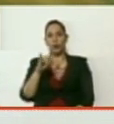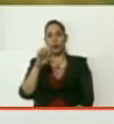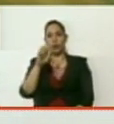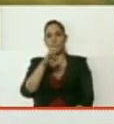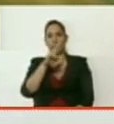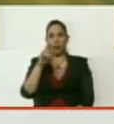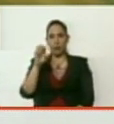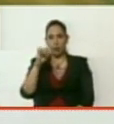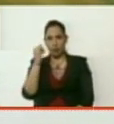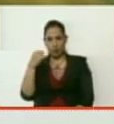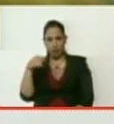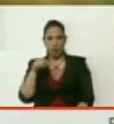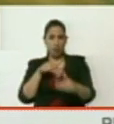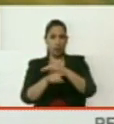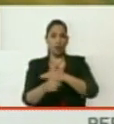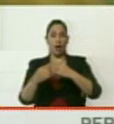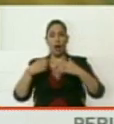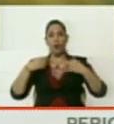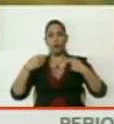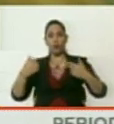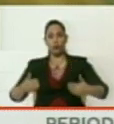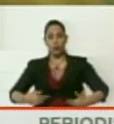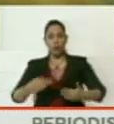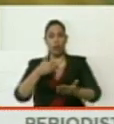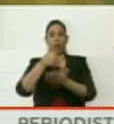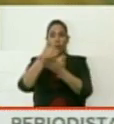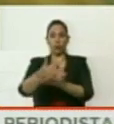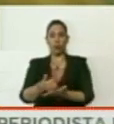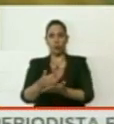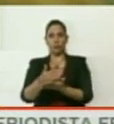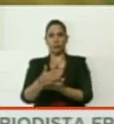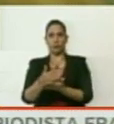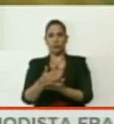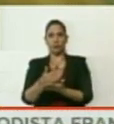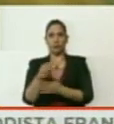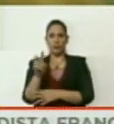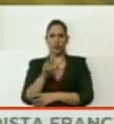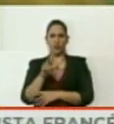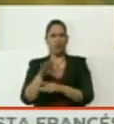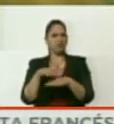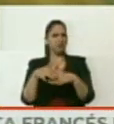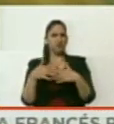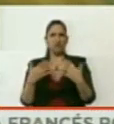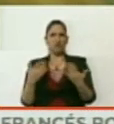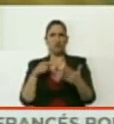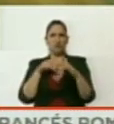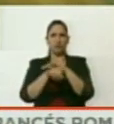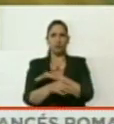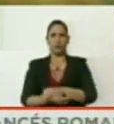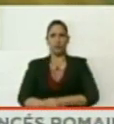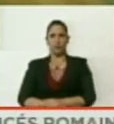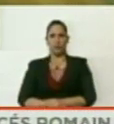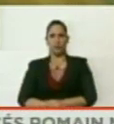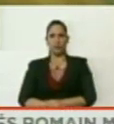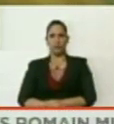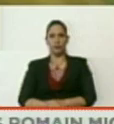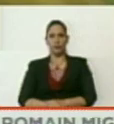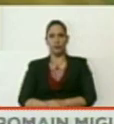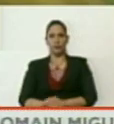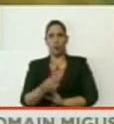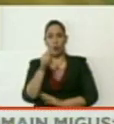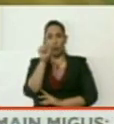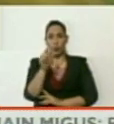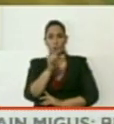Naciones Unidas que entrara ayuda humanitaria a Venezuela. ¿Y qué ha llegado? La Cruz Roja mandó